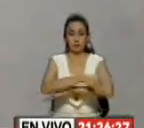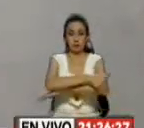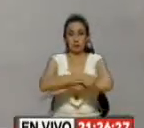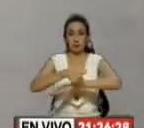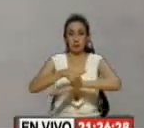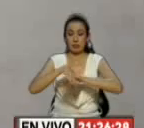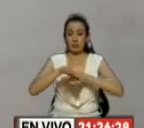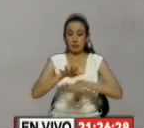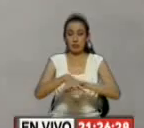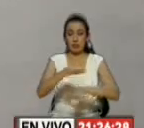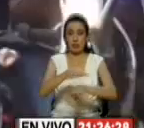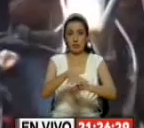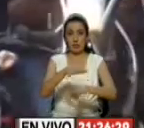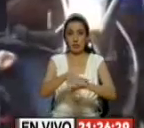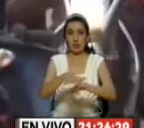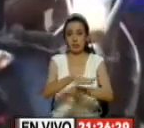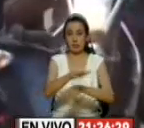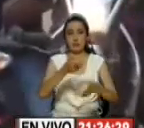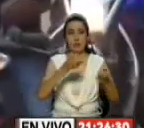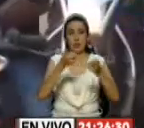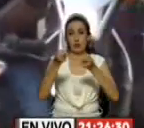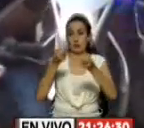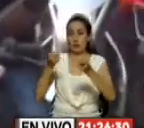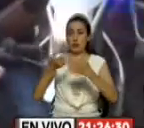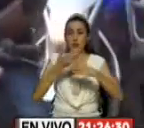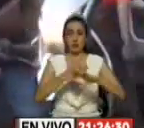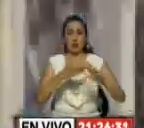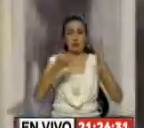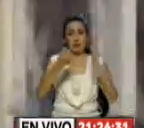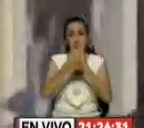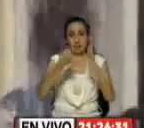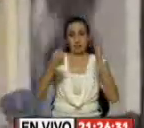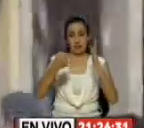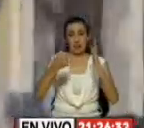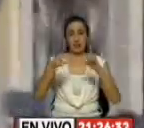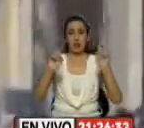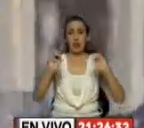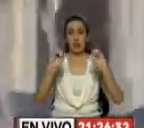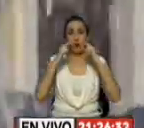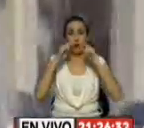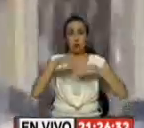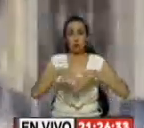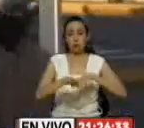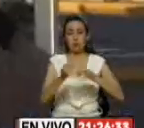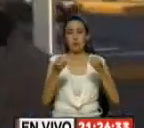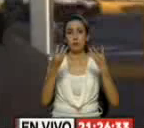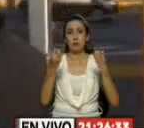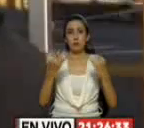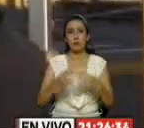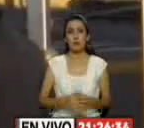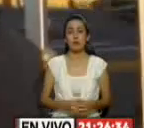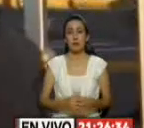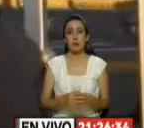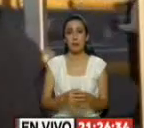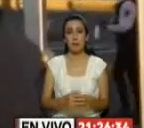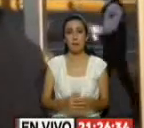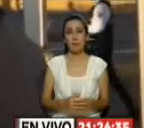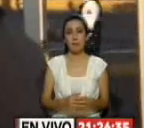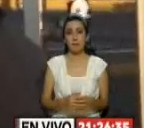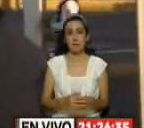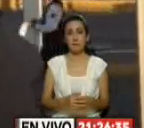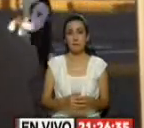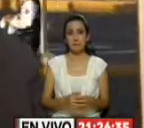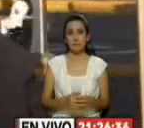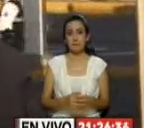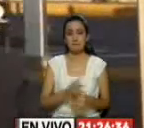Policía Nacional realiza operativos de control para evitar accidentes ante la afluencia de feligreses. Se va a dar